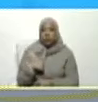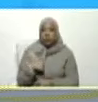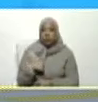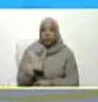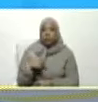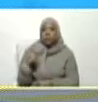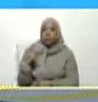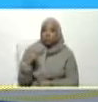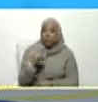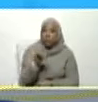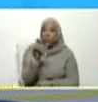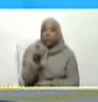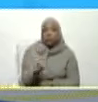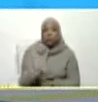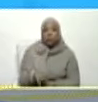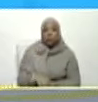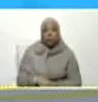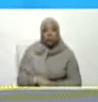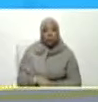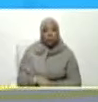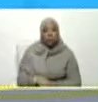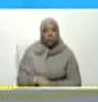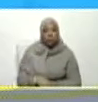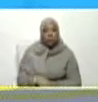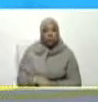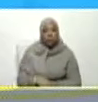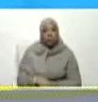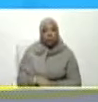fue lo que fuimos.